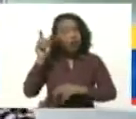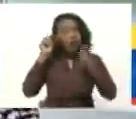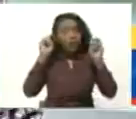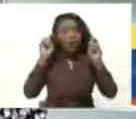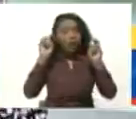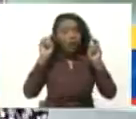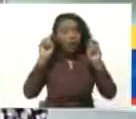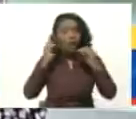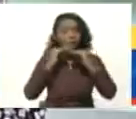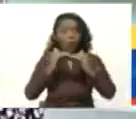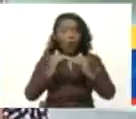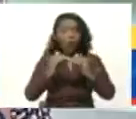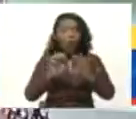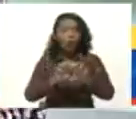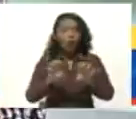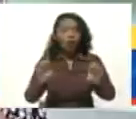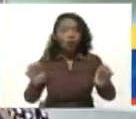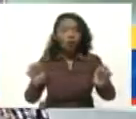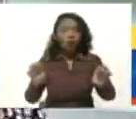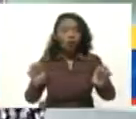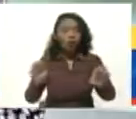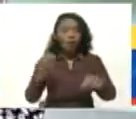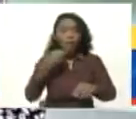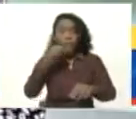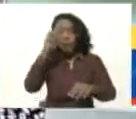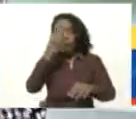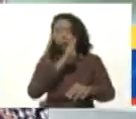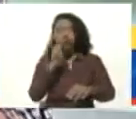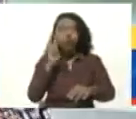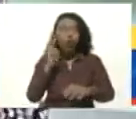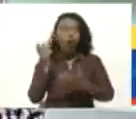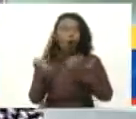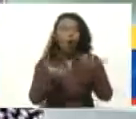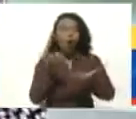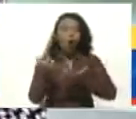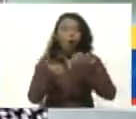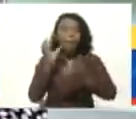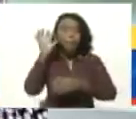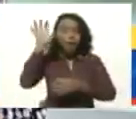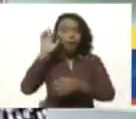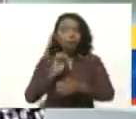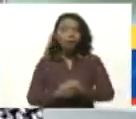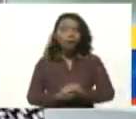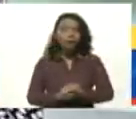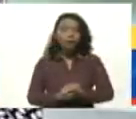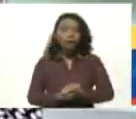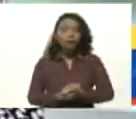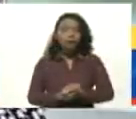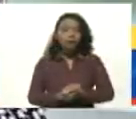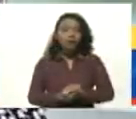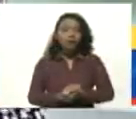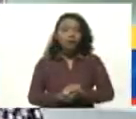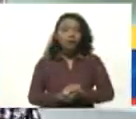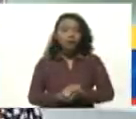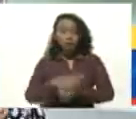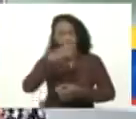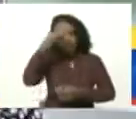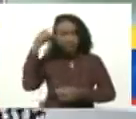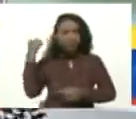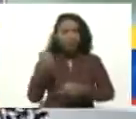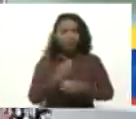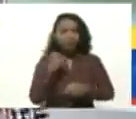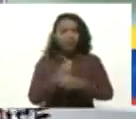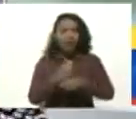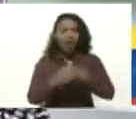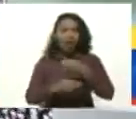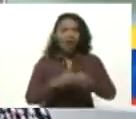plantilla de educadores, madres, padres, cocineros de la patria, obreros que